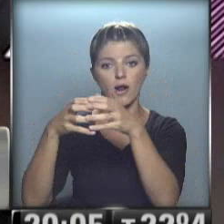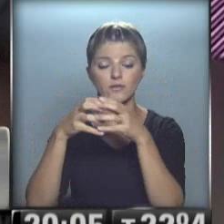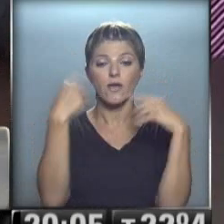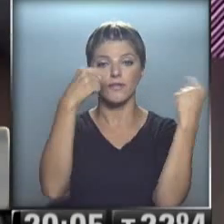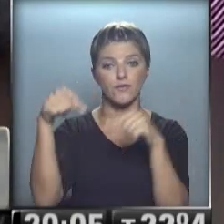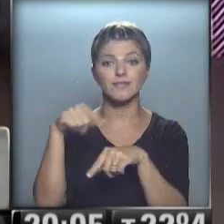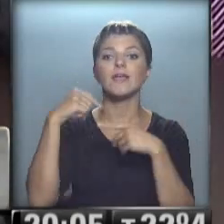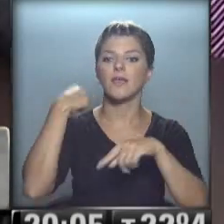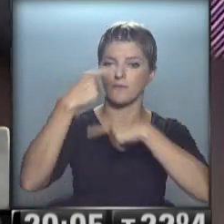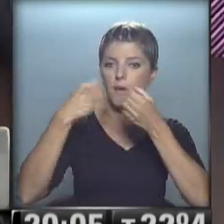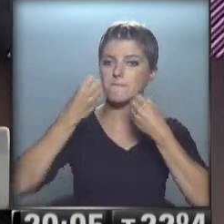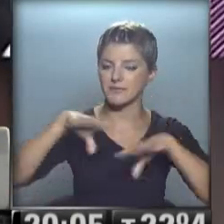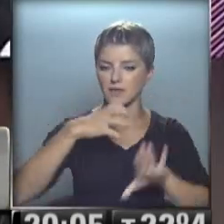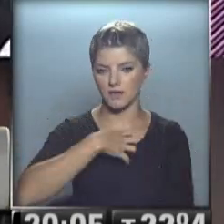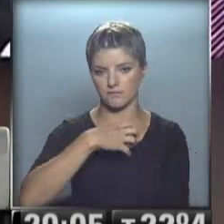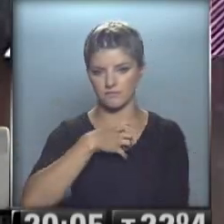a levantar la huelga.